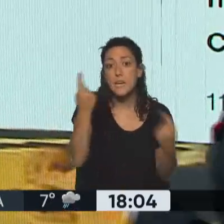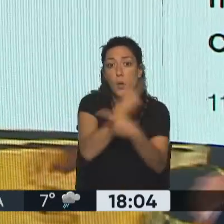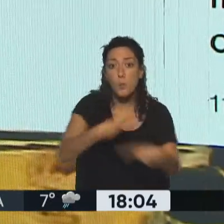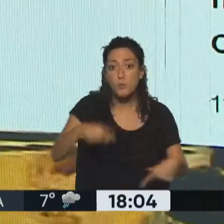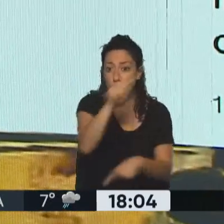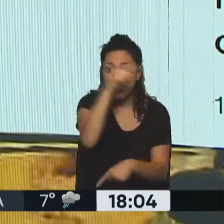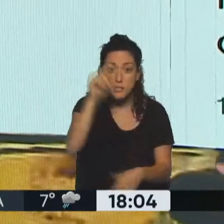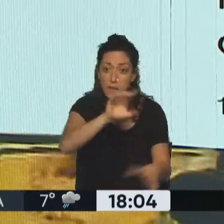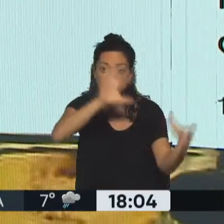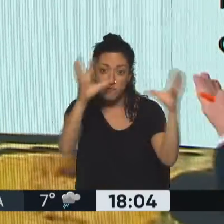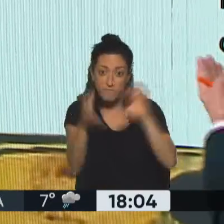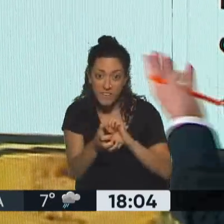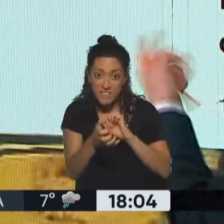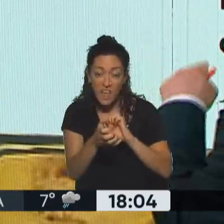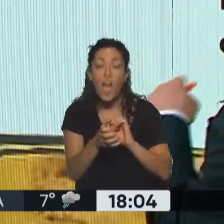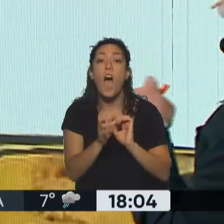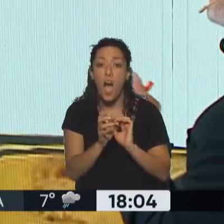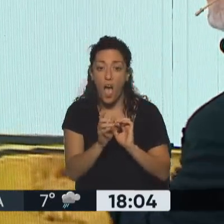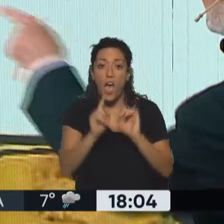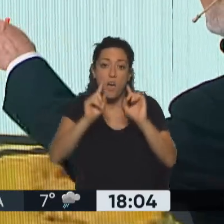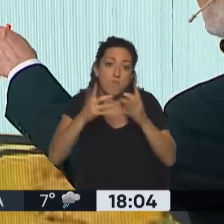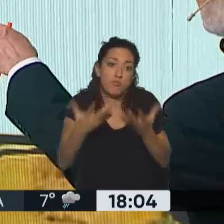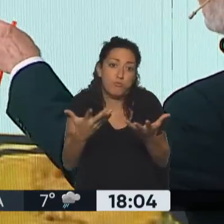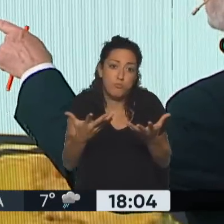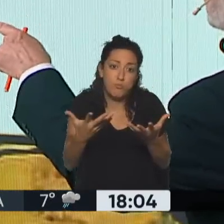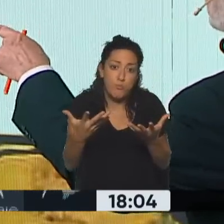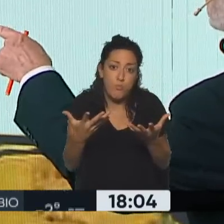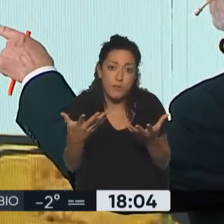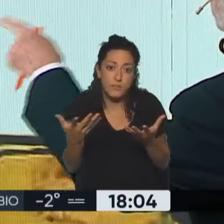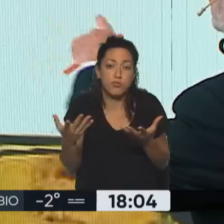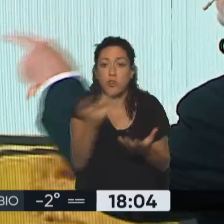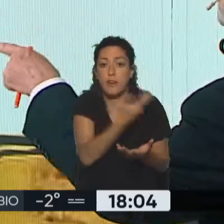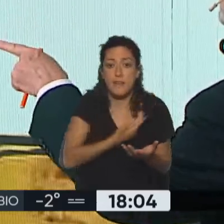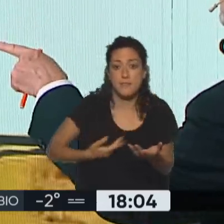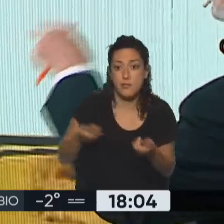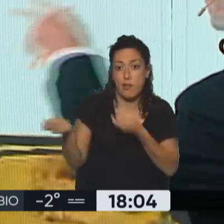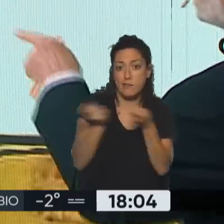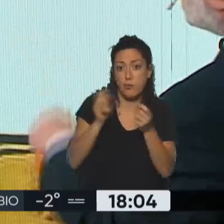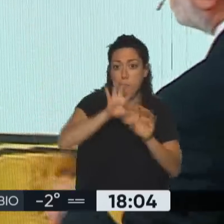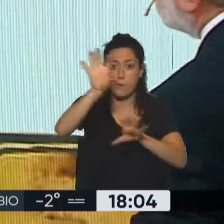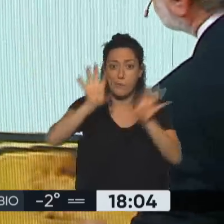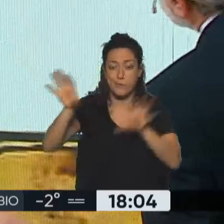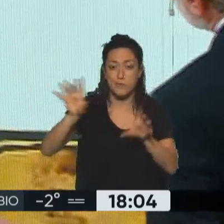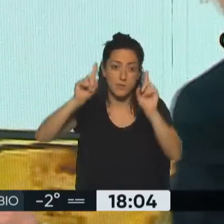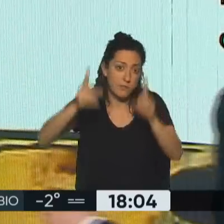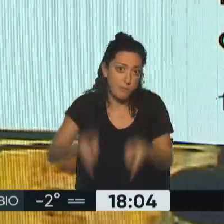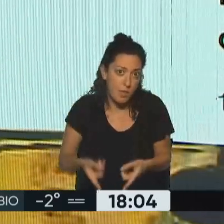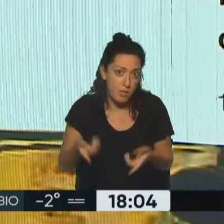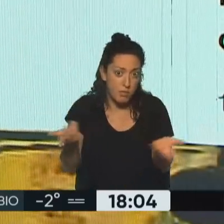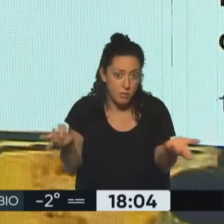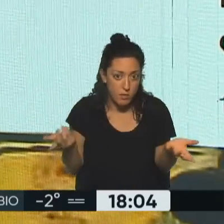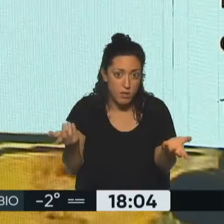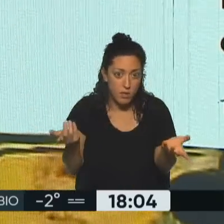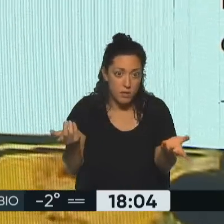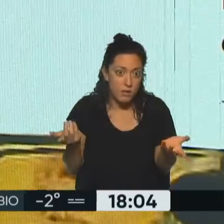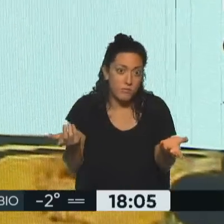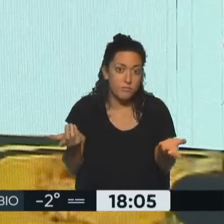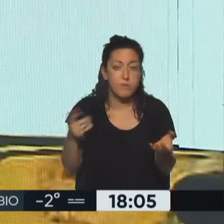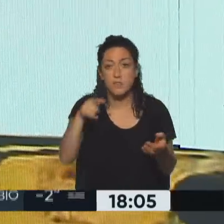Nación, se verá obviamente resentida la gestión del Estado Nacional en las provincias, sobre todo Argentina, y estas van a ser las